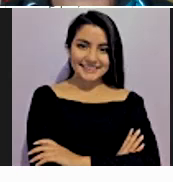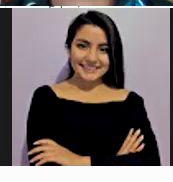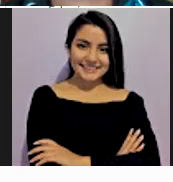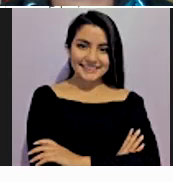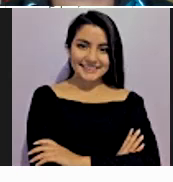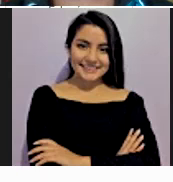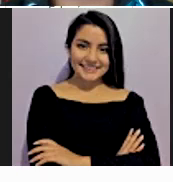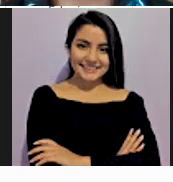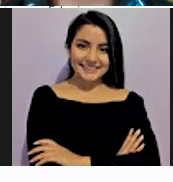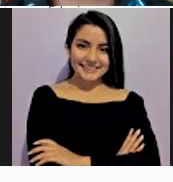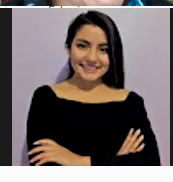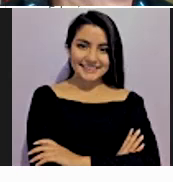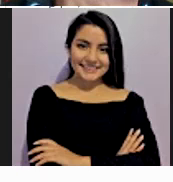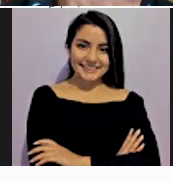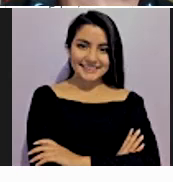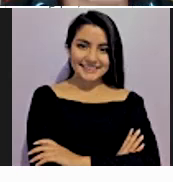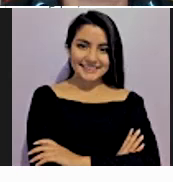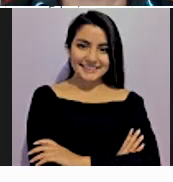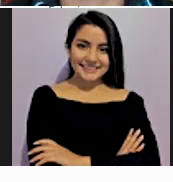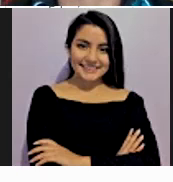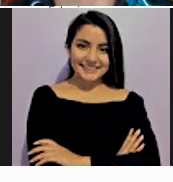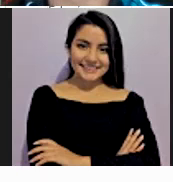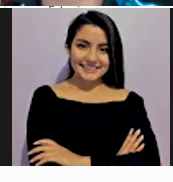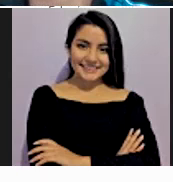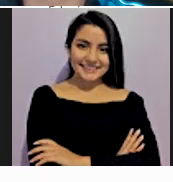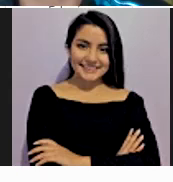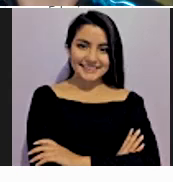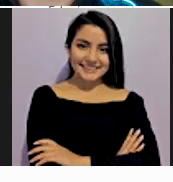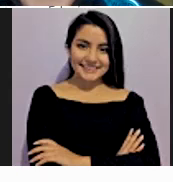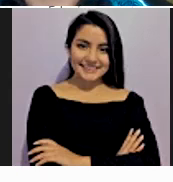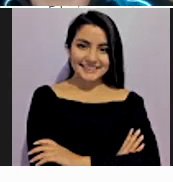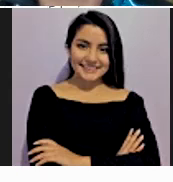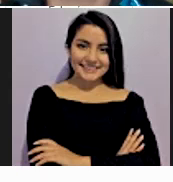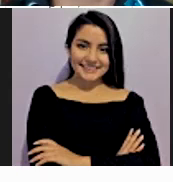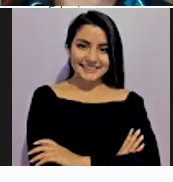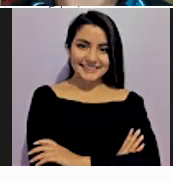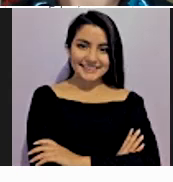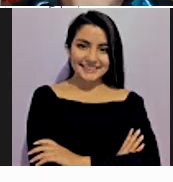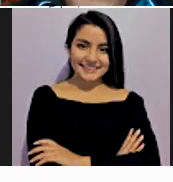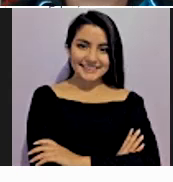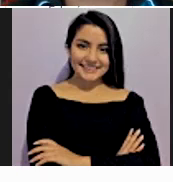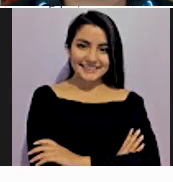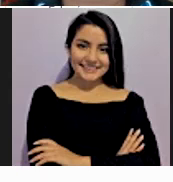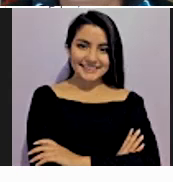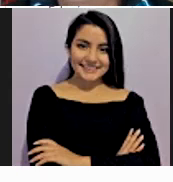bien, totalmente bien. Ujú. ay, yo un poco estoy medio como que agripado, no sé qué pasaría, pero no he salido a ninguna parte.